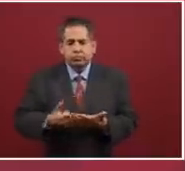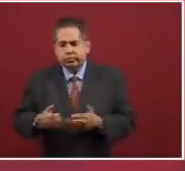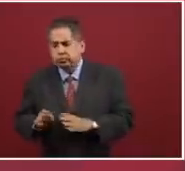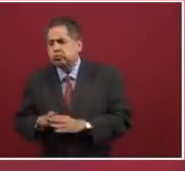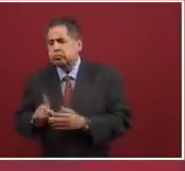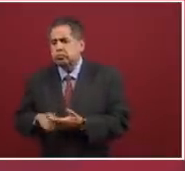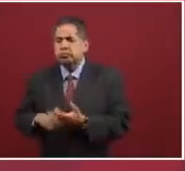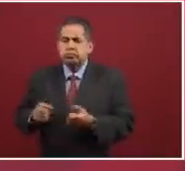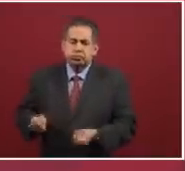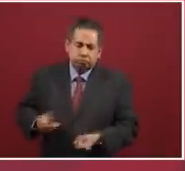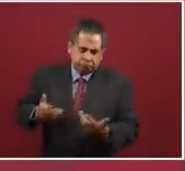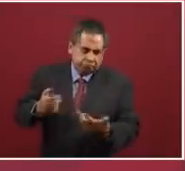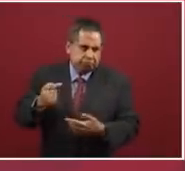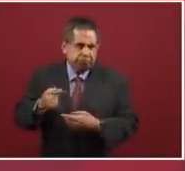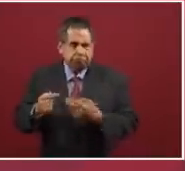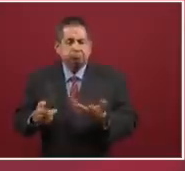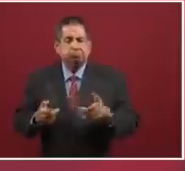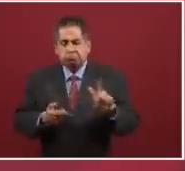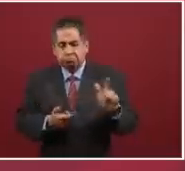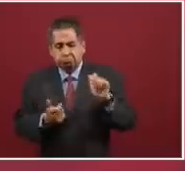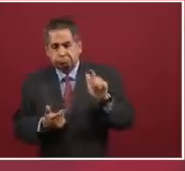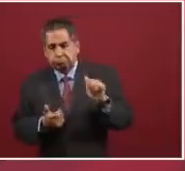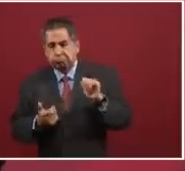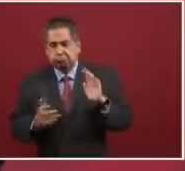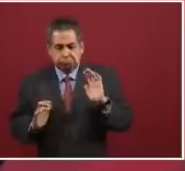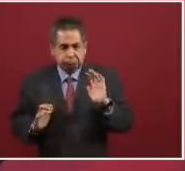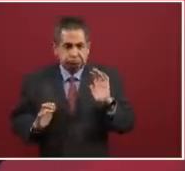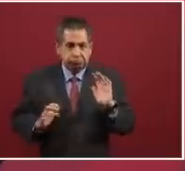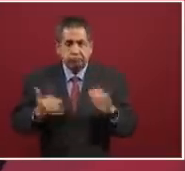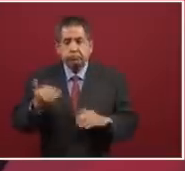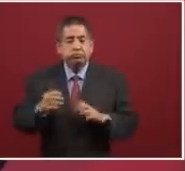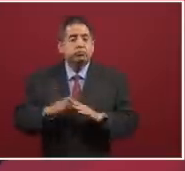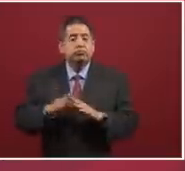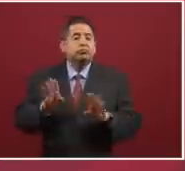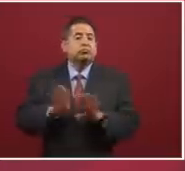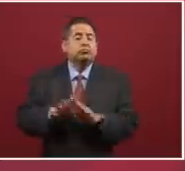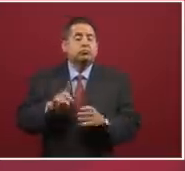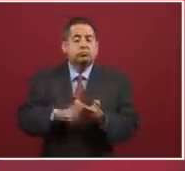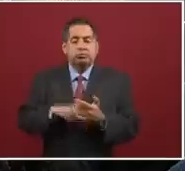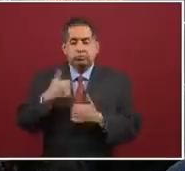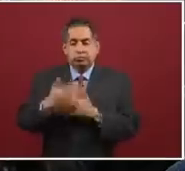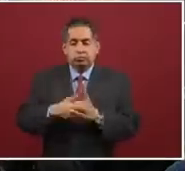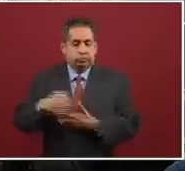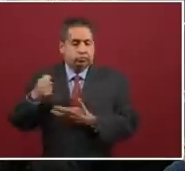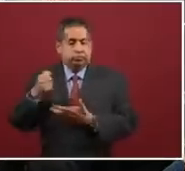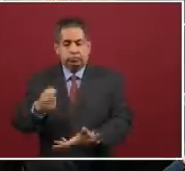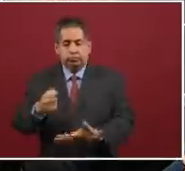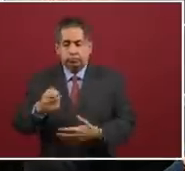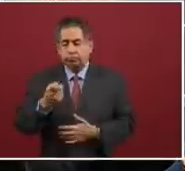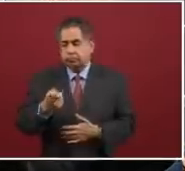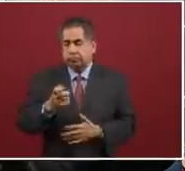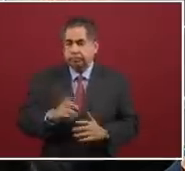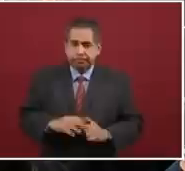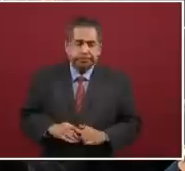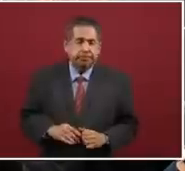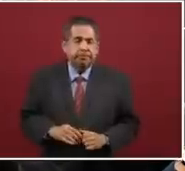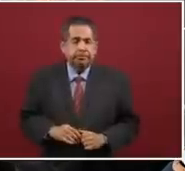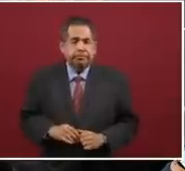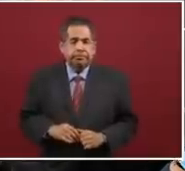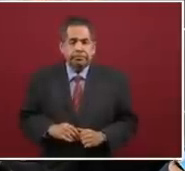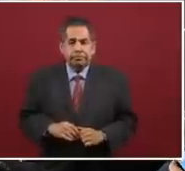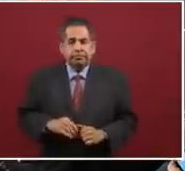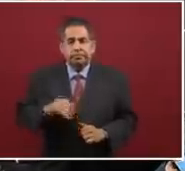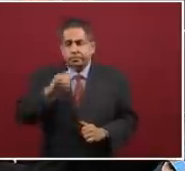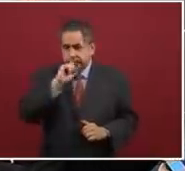la recaudación y cómo va el ejercicio del presupuesto. Y